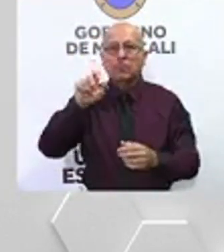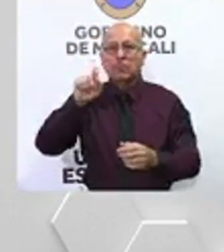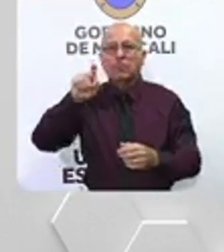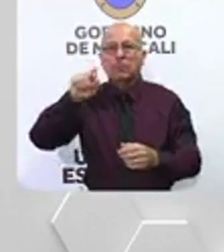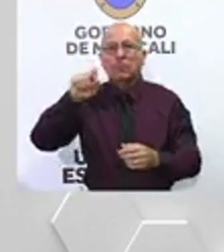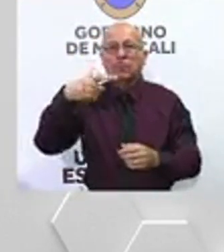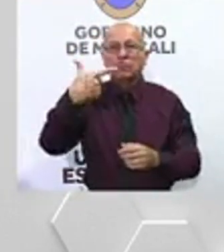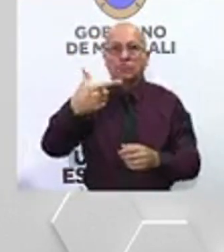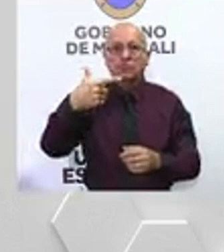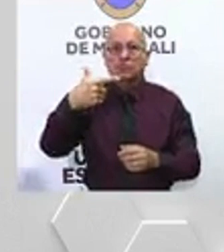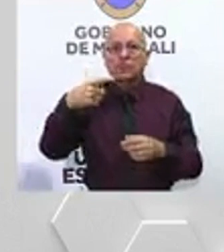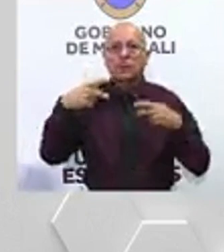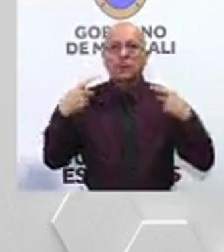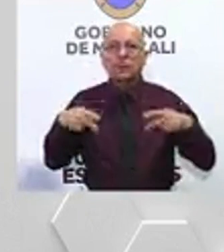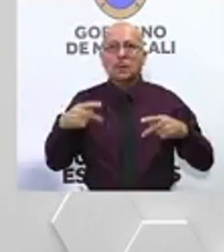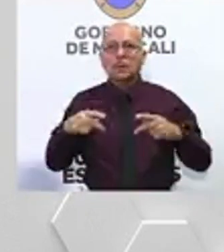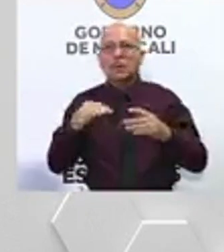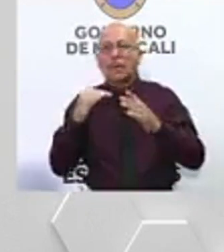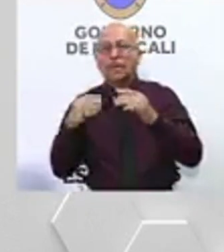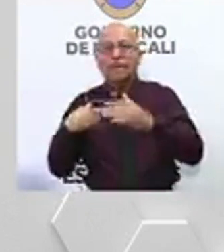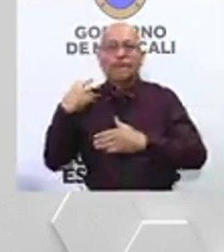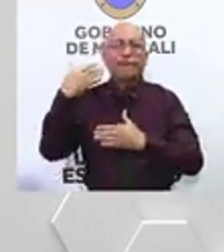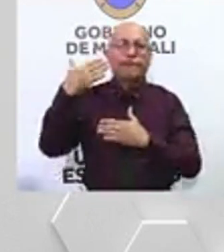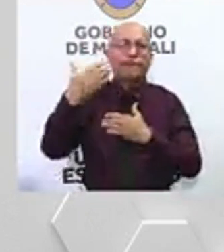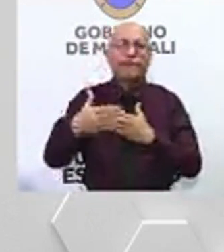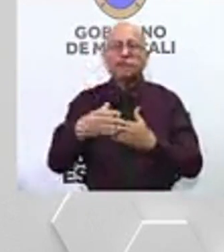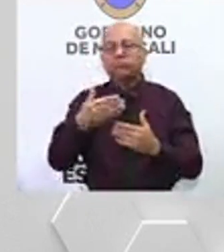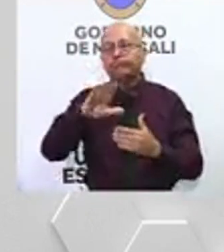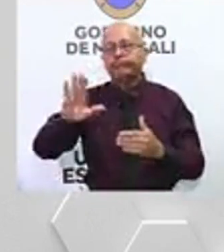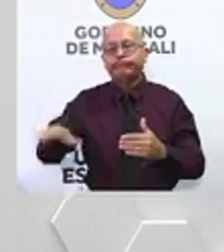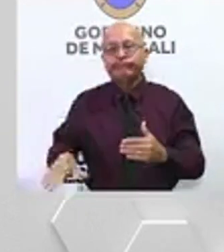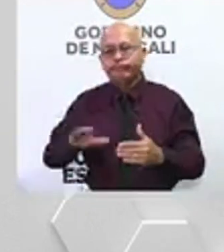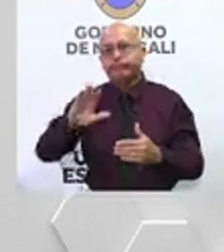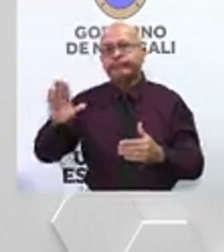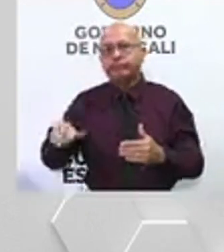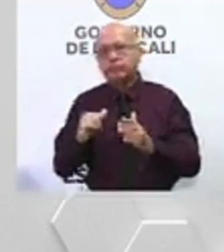que pasaron a otra dimensión por los efectos de las altas temperaturas.